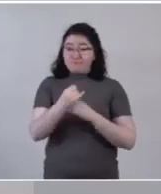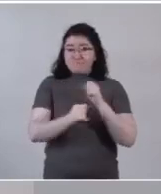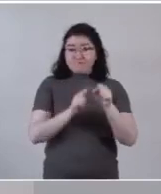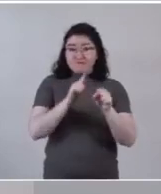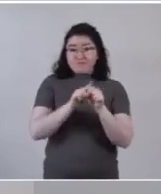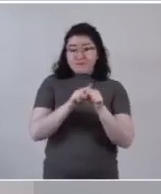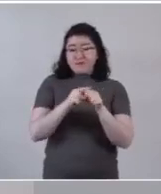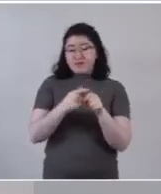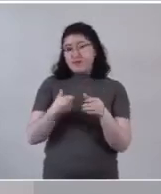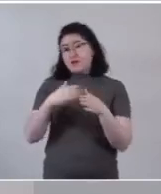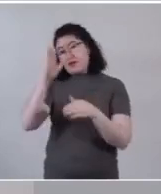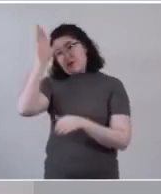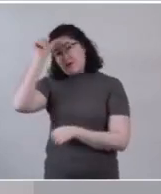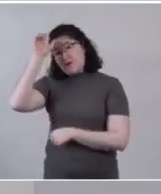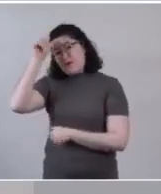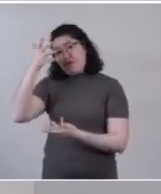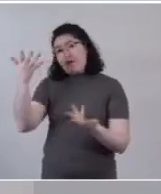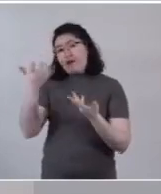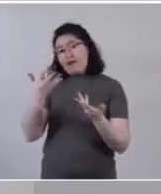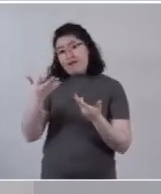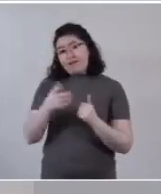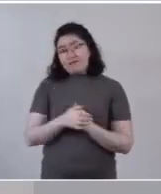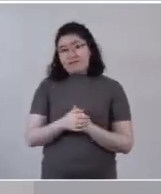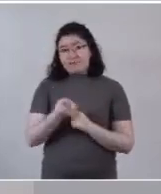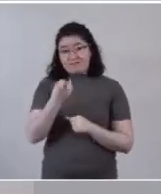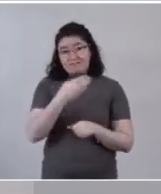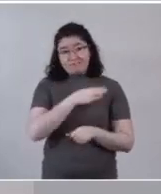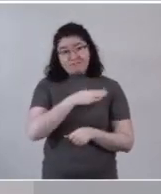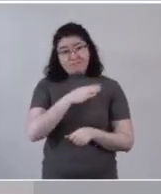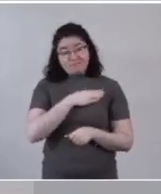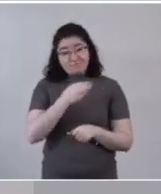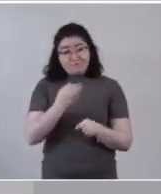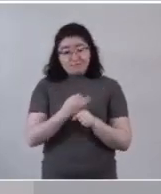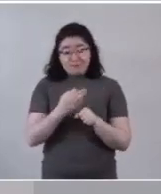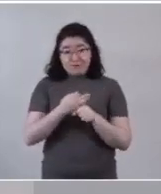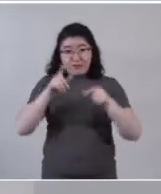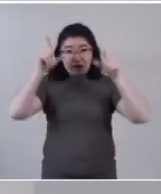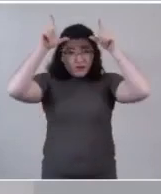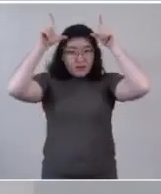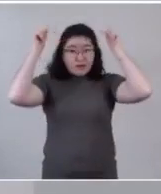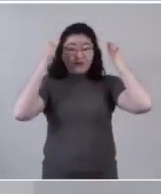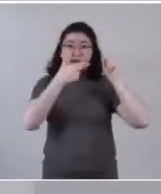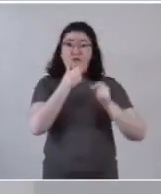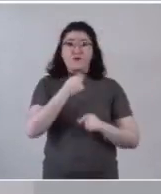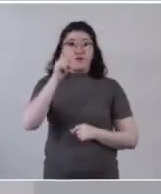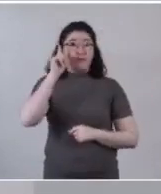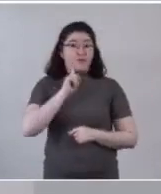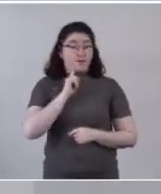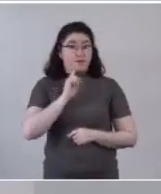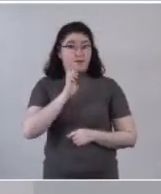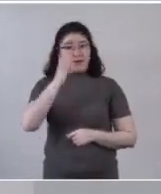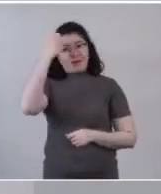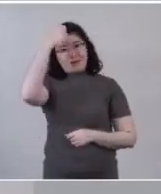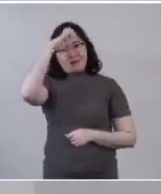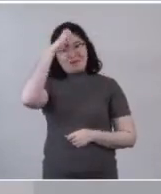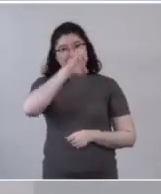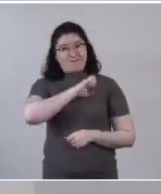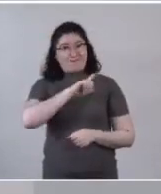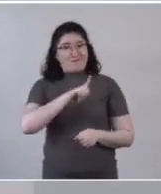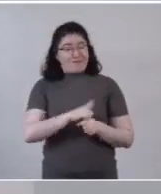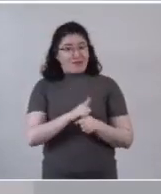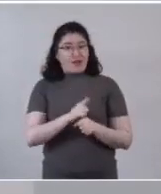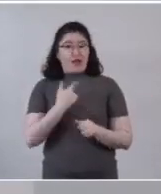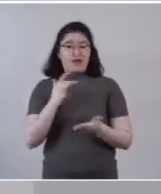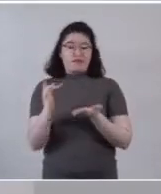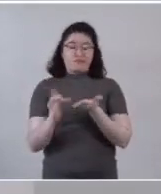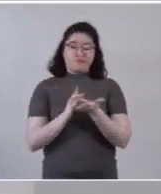que hay y pues es bueno que estas enfermeras, enfermeros especialistas pues nos estén apoyando de